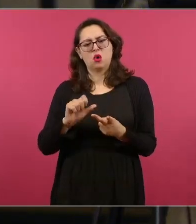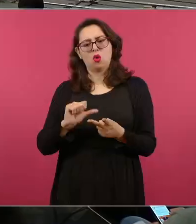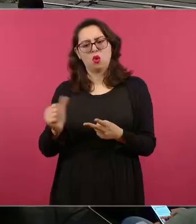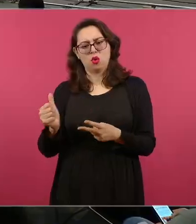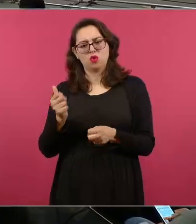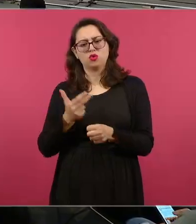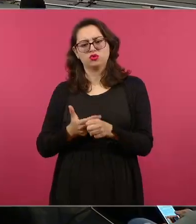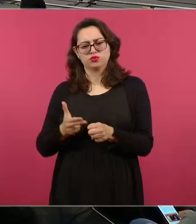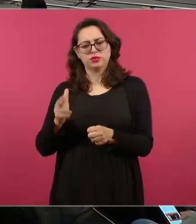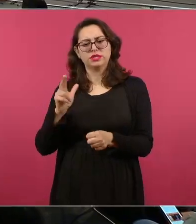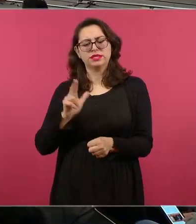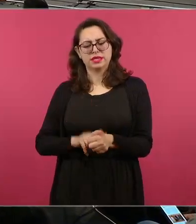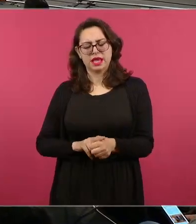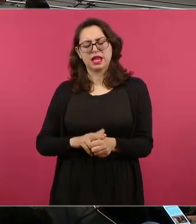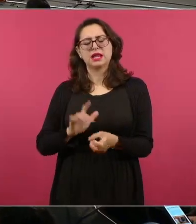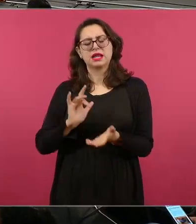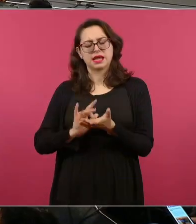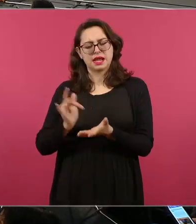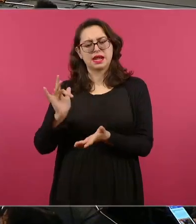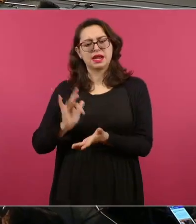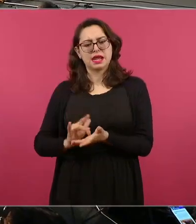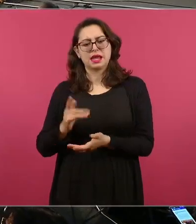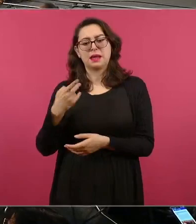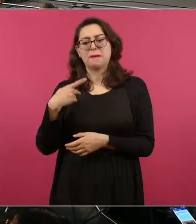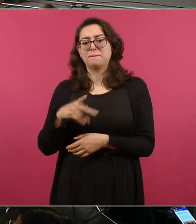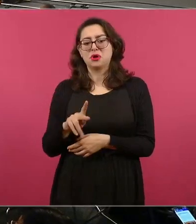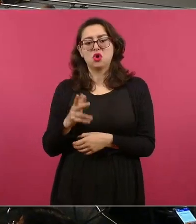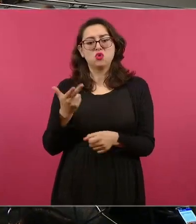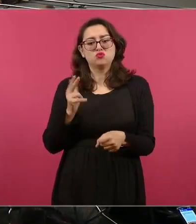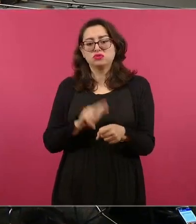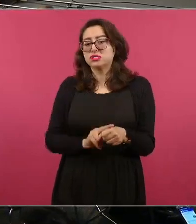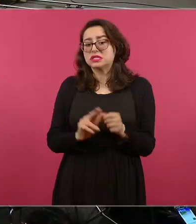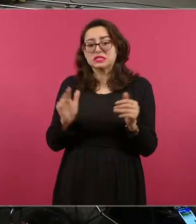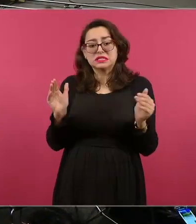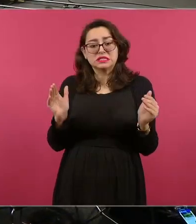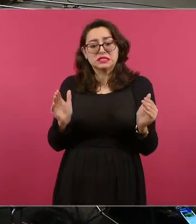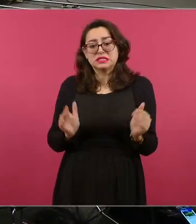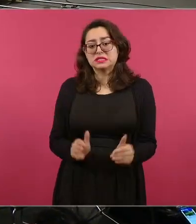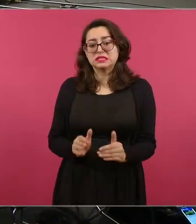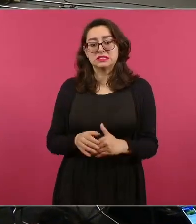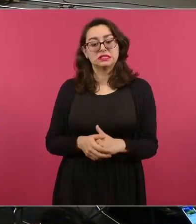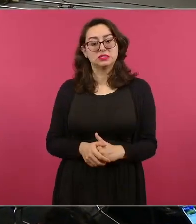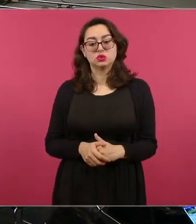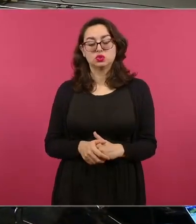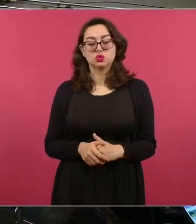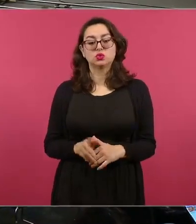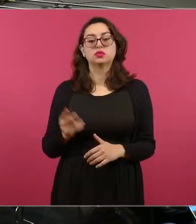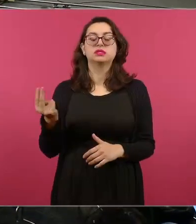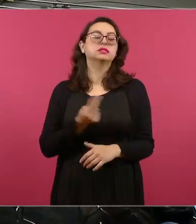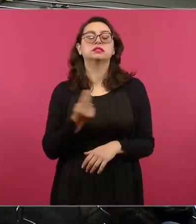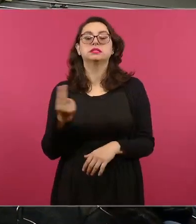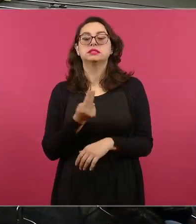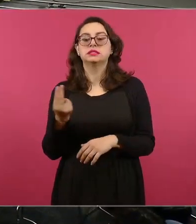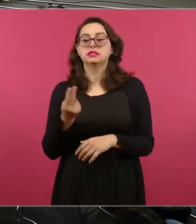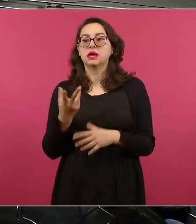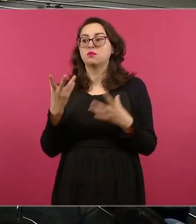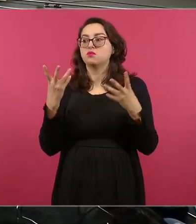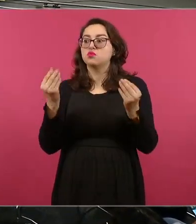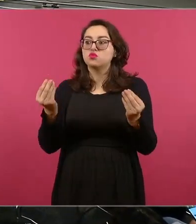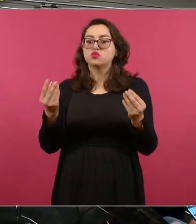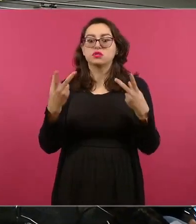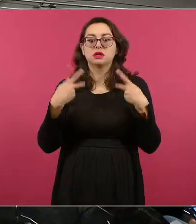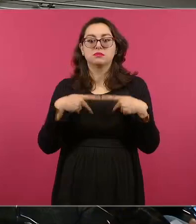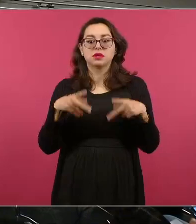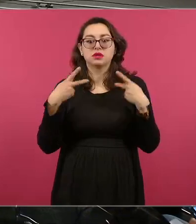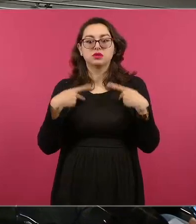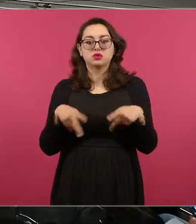tiene muchas necesidades, pero es el único hospital chiquito ahí que tienen para atender a todas esas comunidades cuando baja. En la